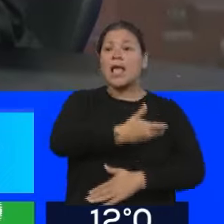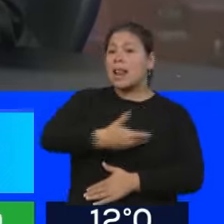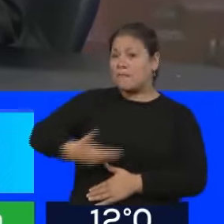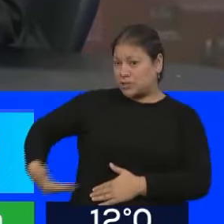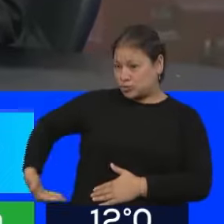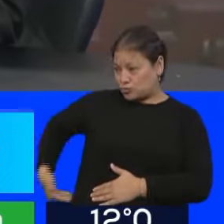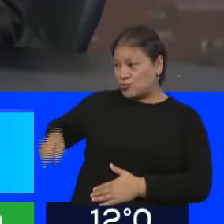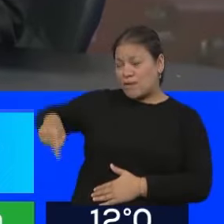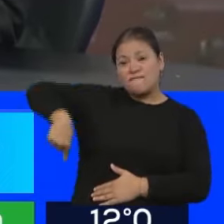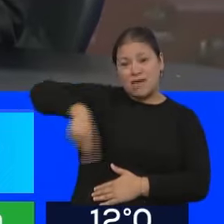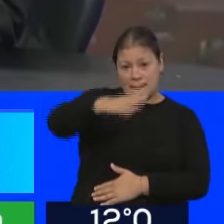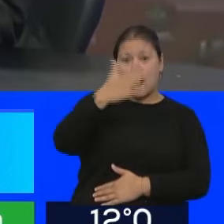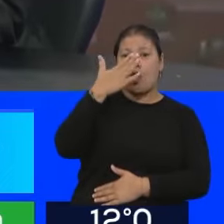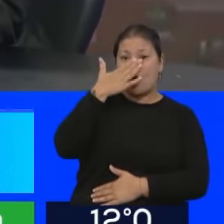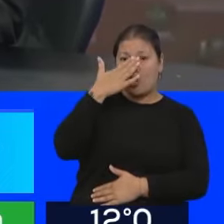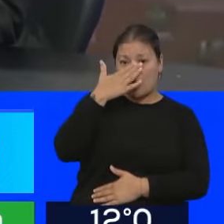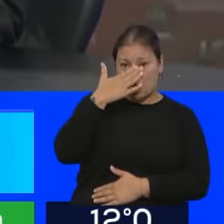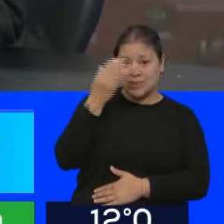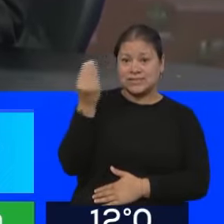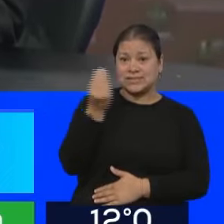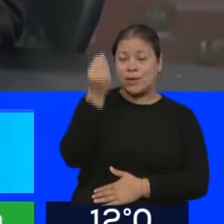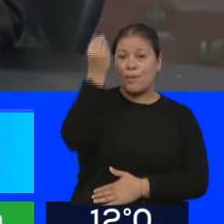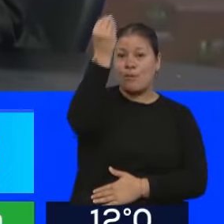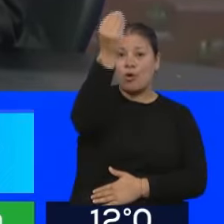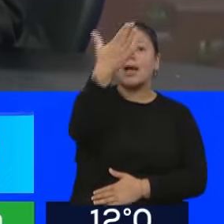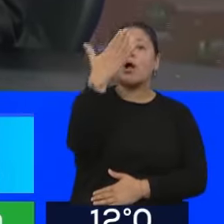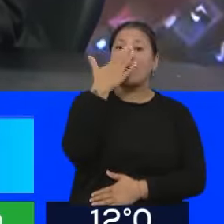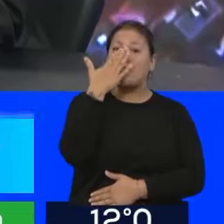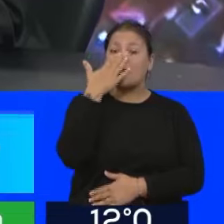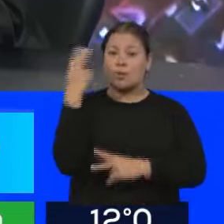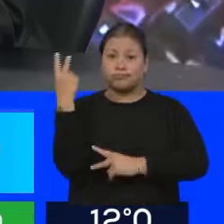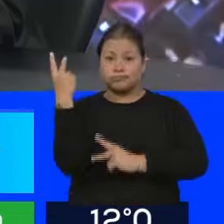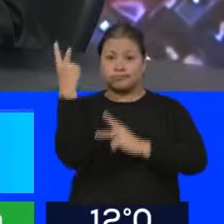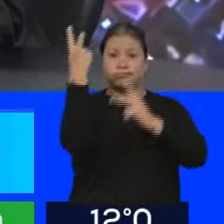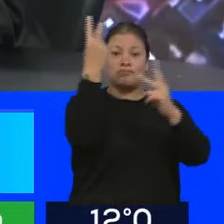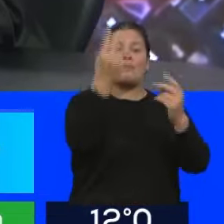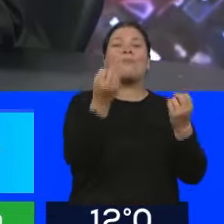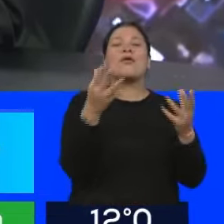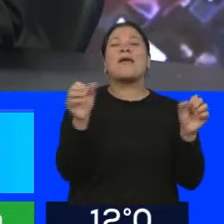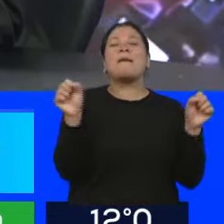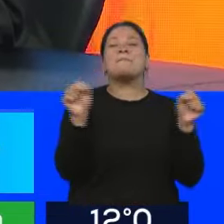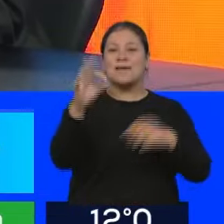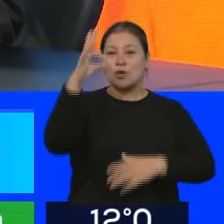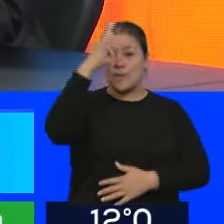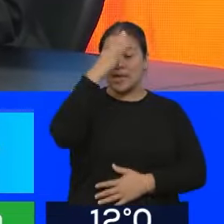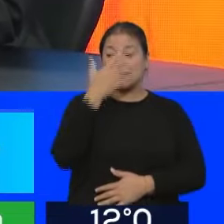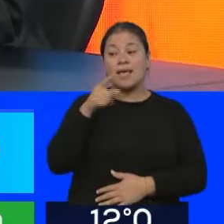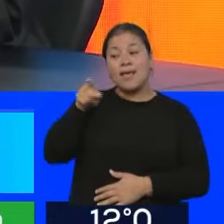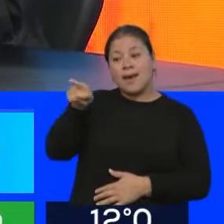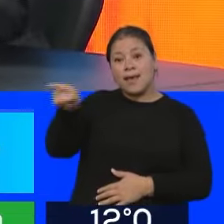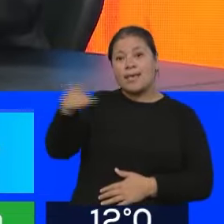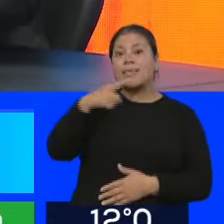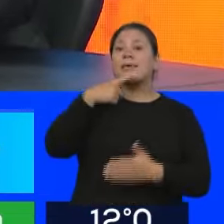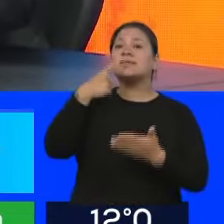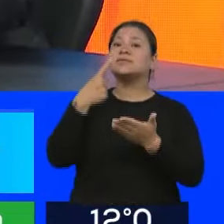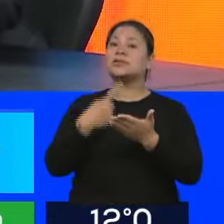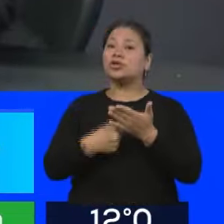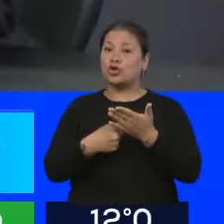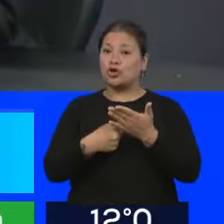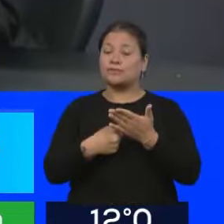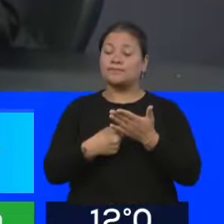algunos funcionarios el próximo sábado en Córdoba, porque es el 25 de mayo, y ha decidido de alguna manera que la figura